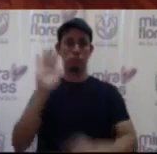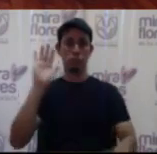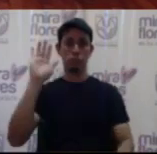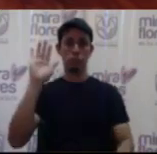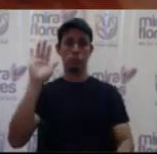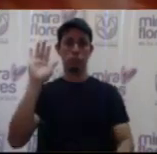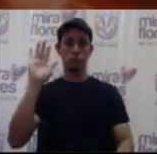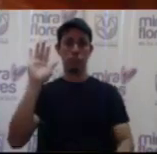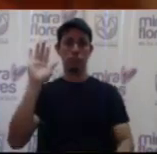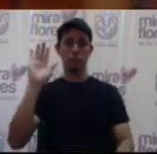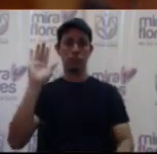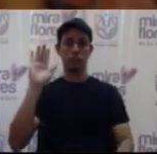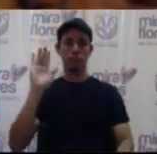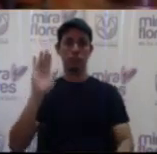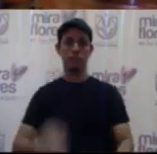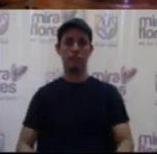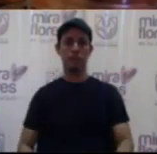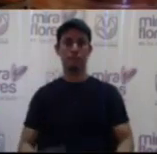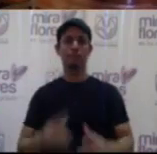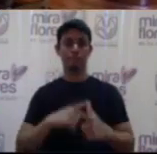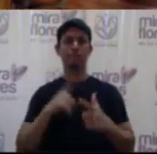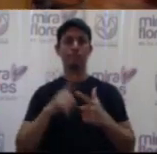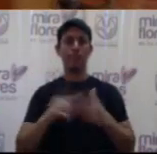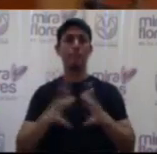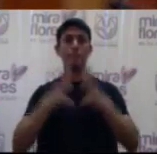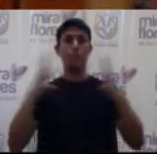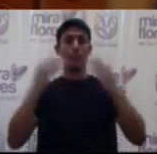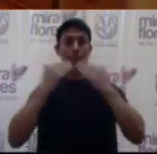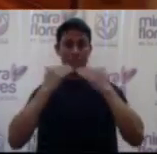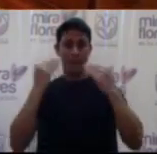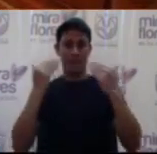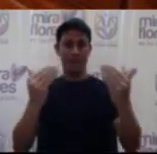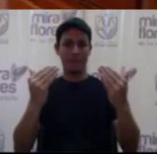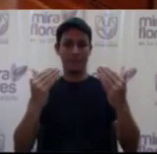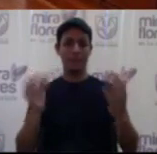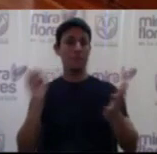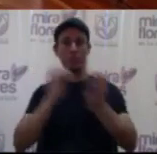conformidad. Se procede entonces. Muchísimas gracias.